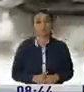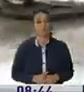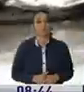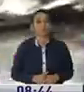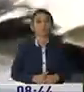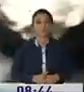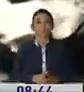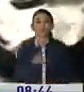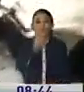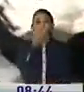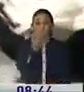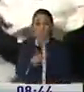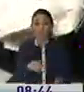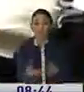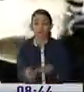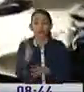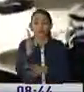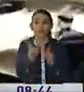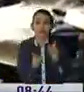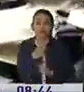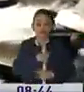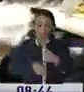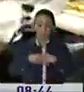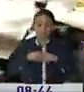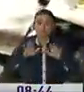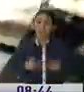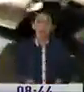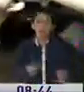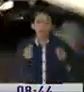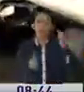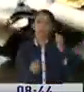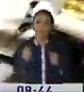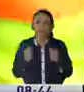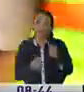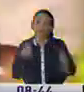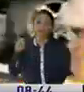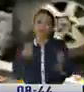Un muerto y dos heridos fue el saldo de un accidente de tránsito